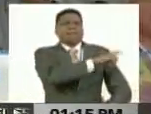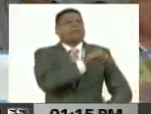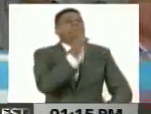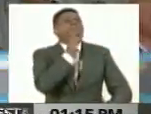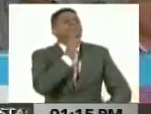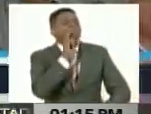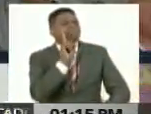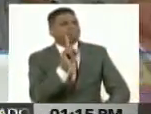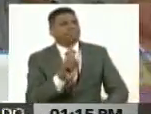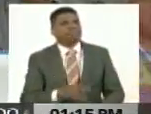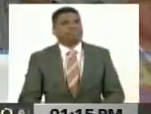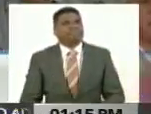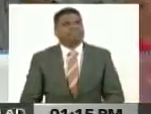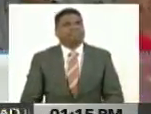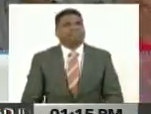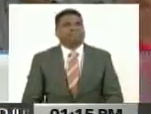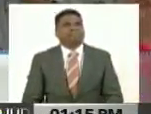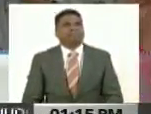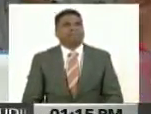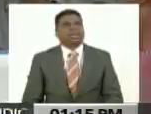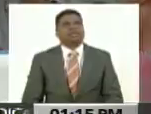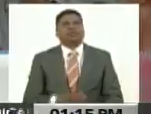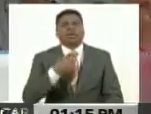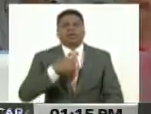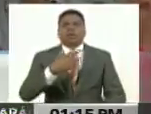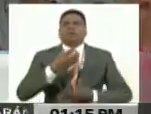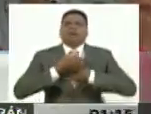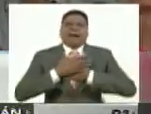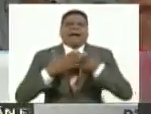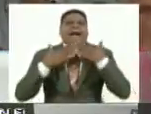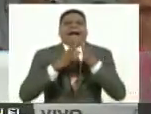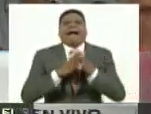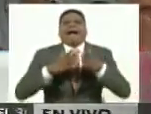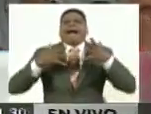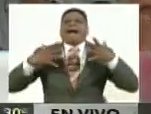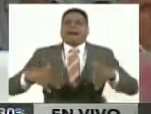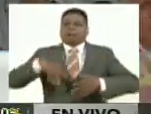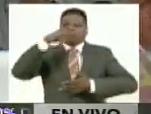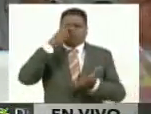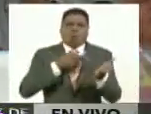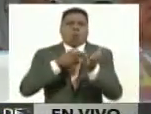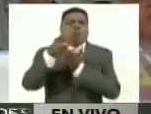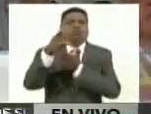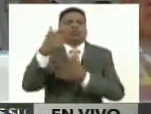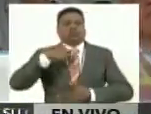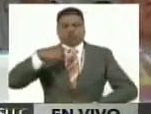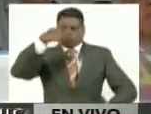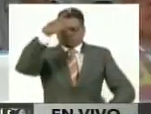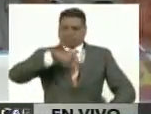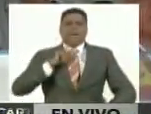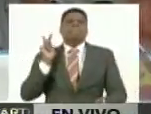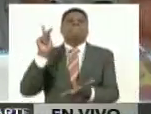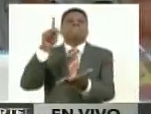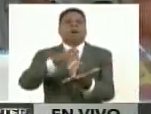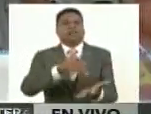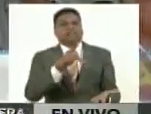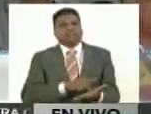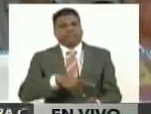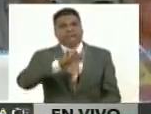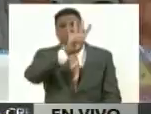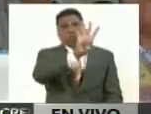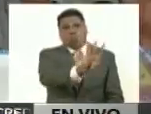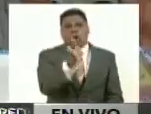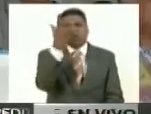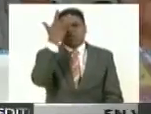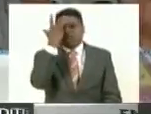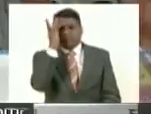tengo el irrenunciable honor de haber estado con ellos ahí, de haber participado el 4 de febrero.